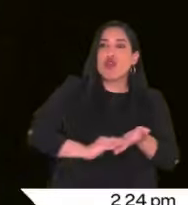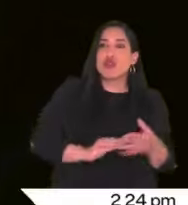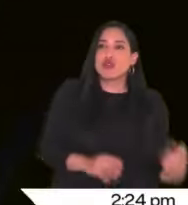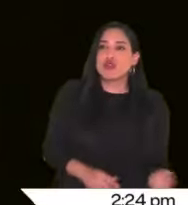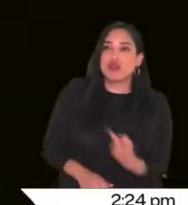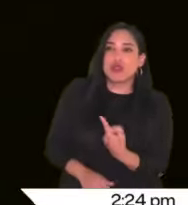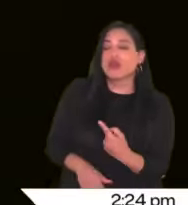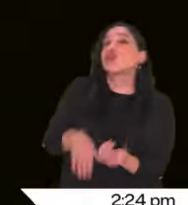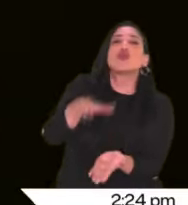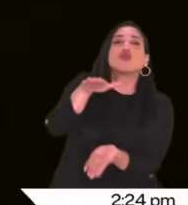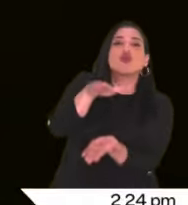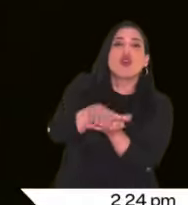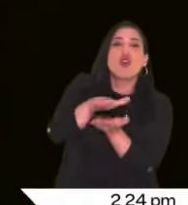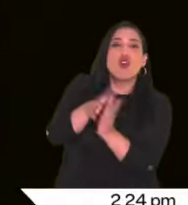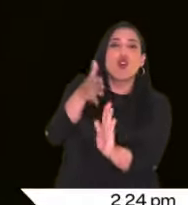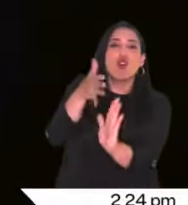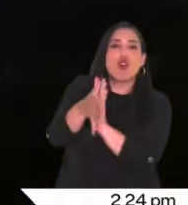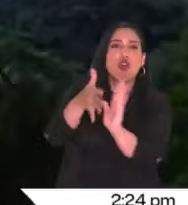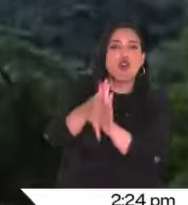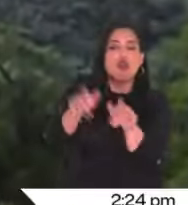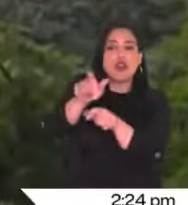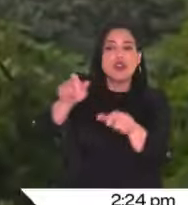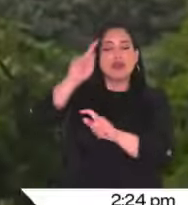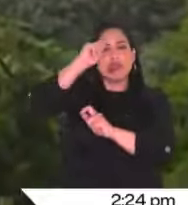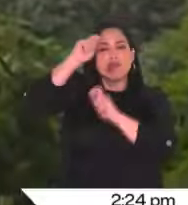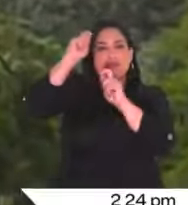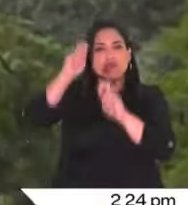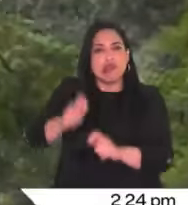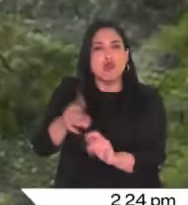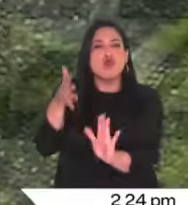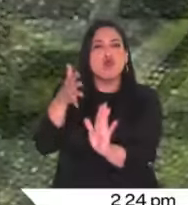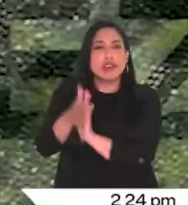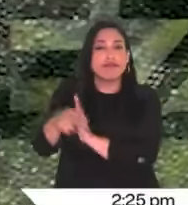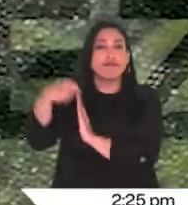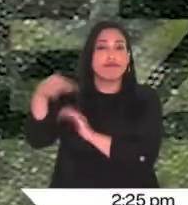un documental que busca honrar la memoria.